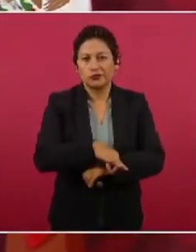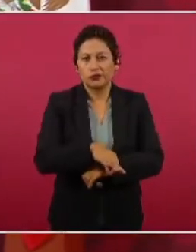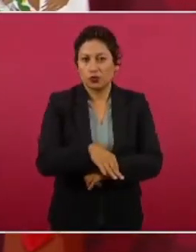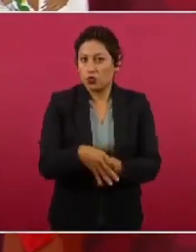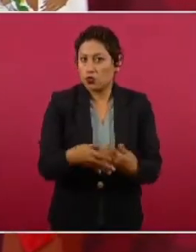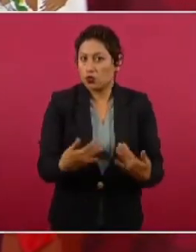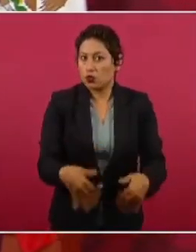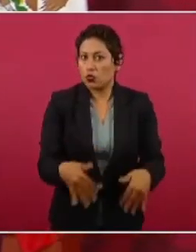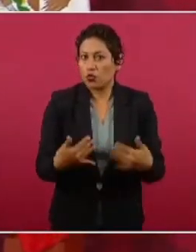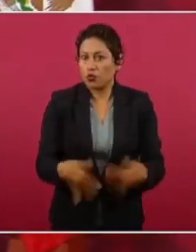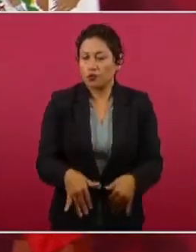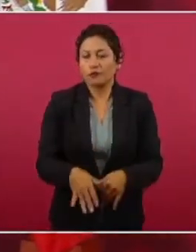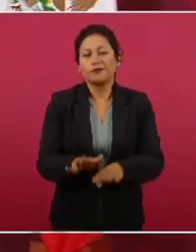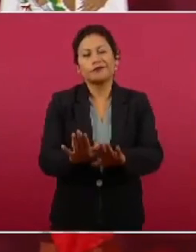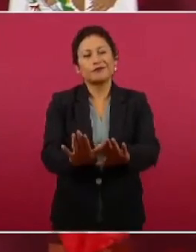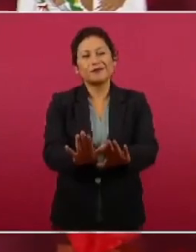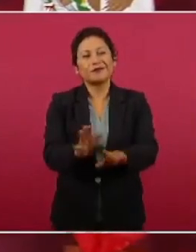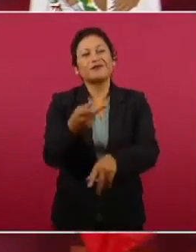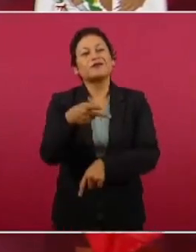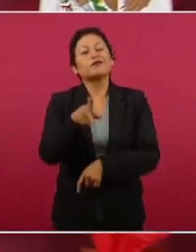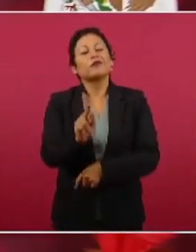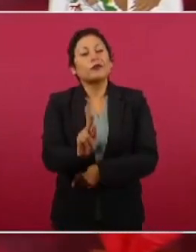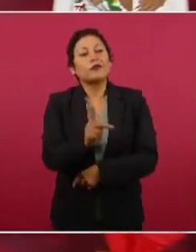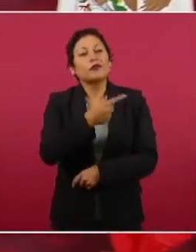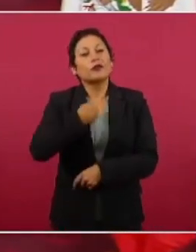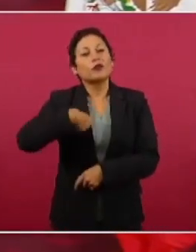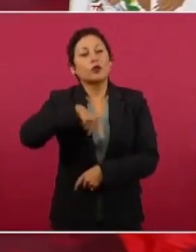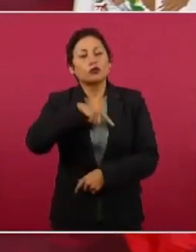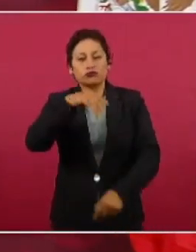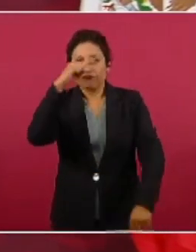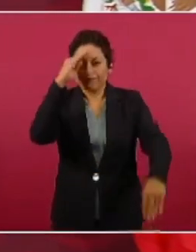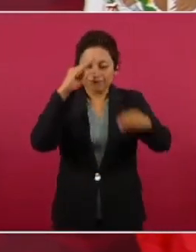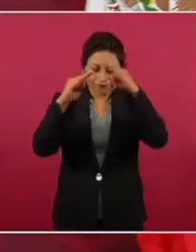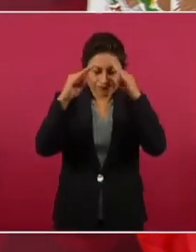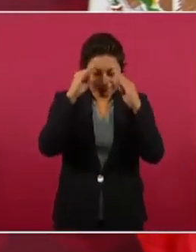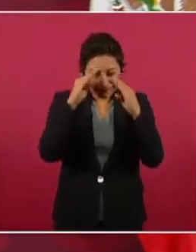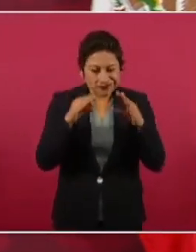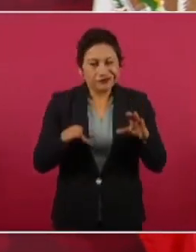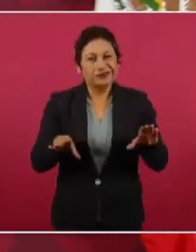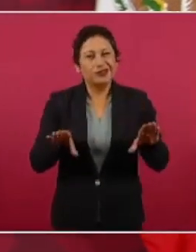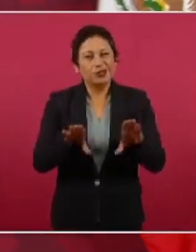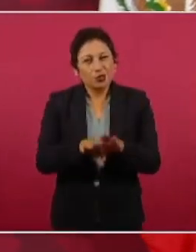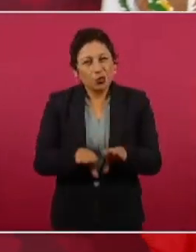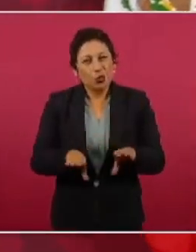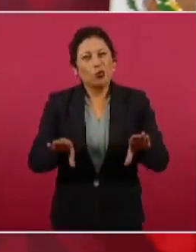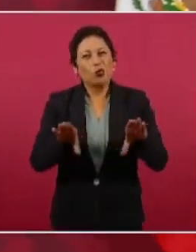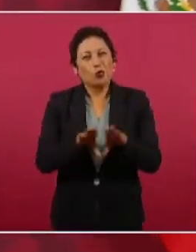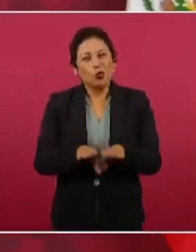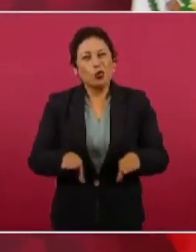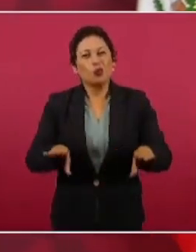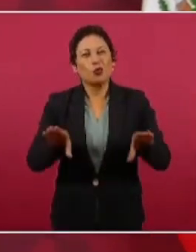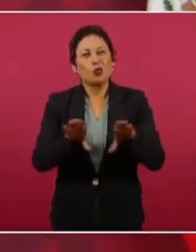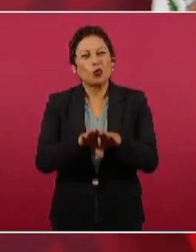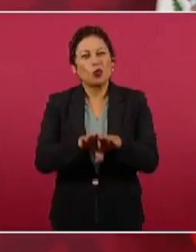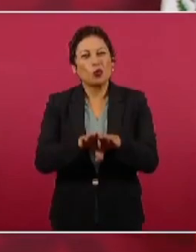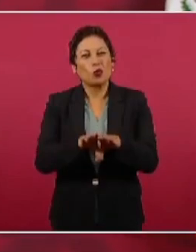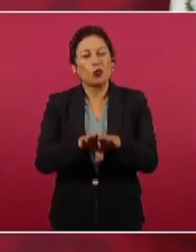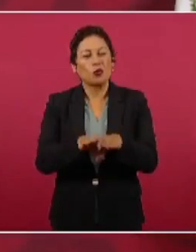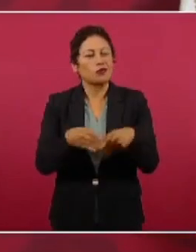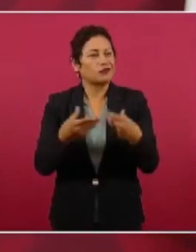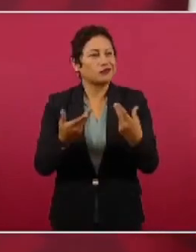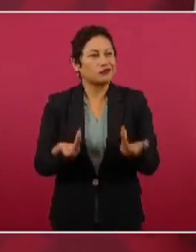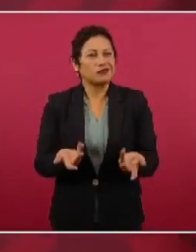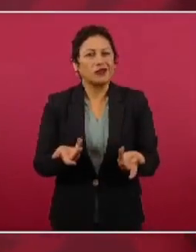es cómo evitamos que